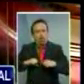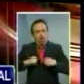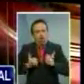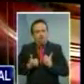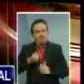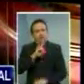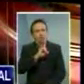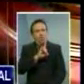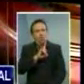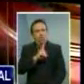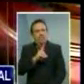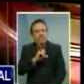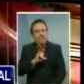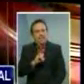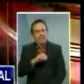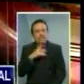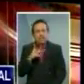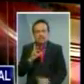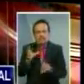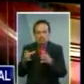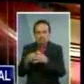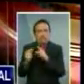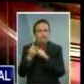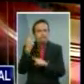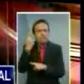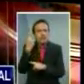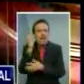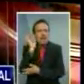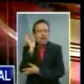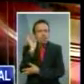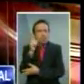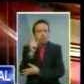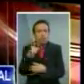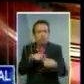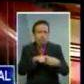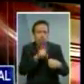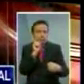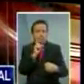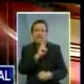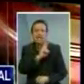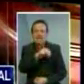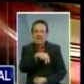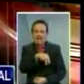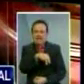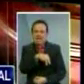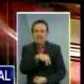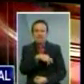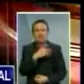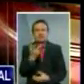la UDI con quien sea esta primera reunión, siendo que ustedes salen de Renovación Nacional